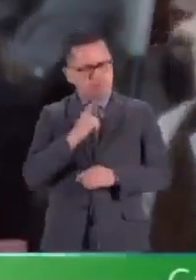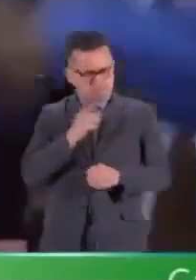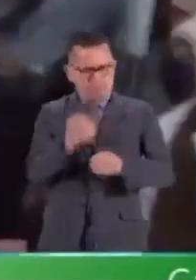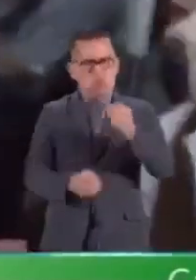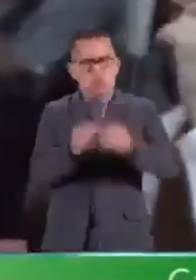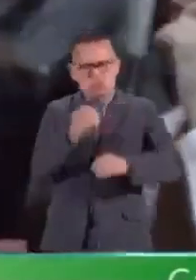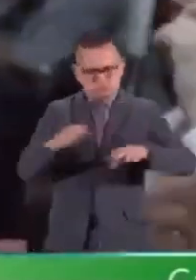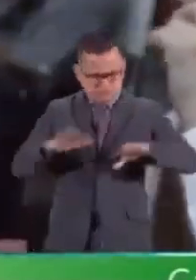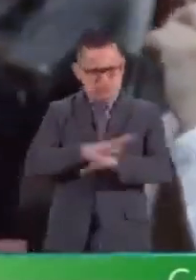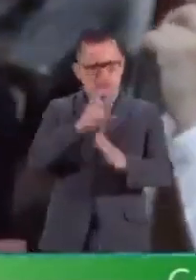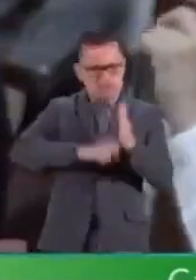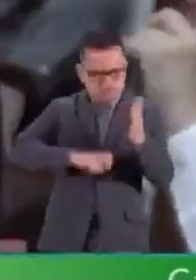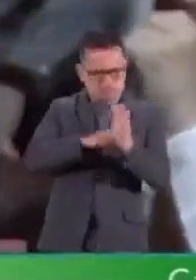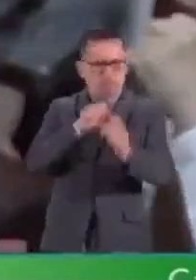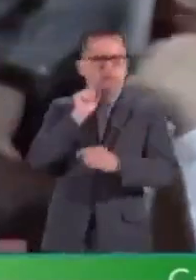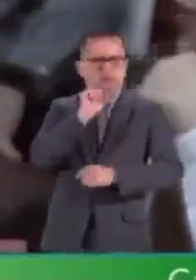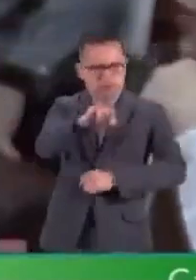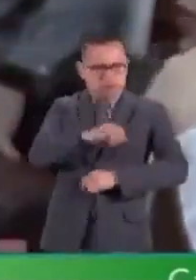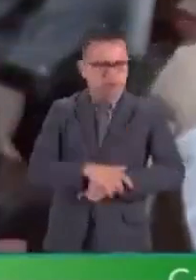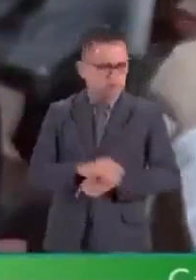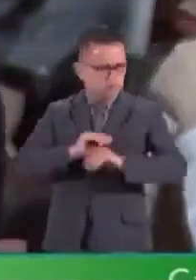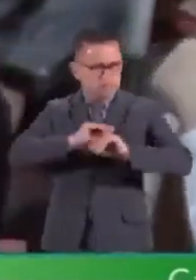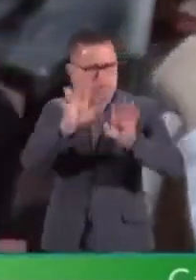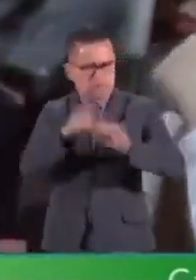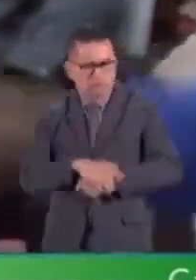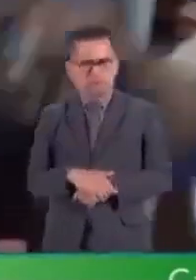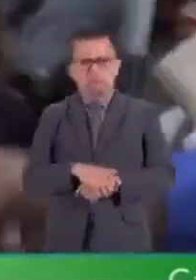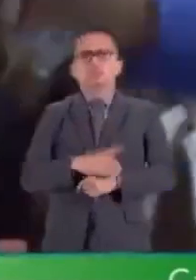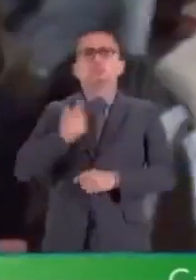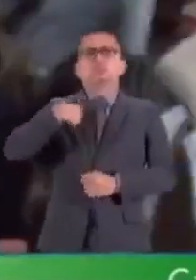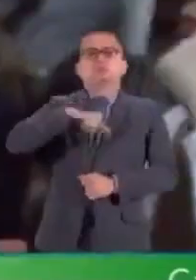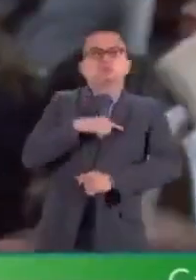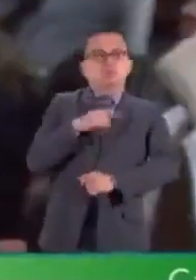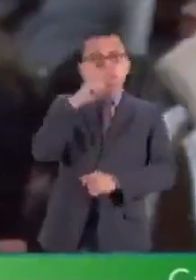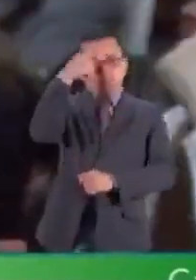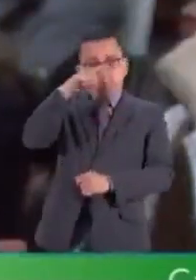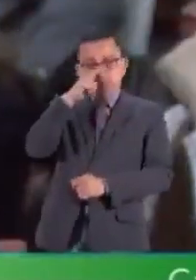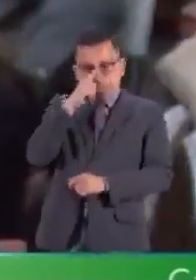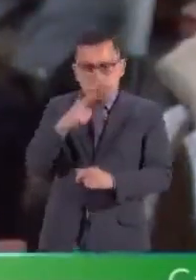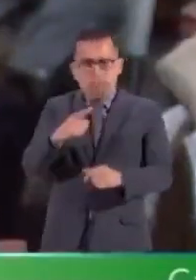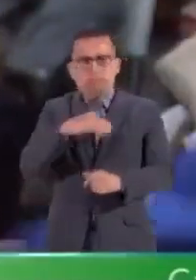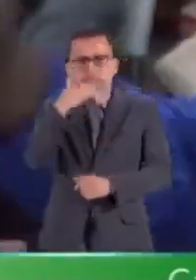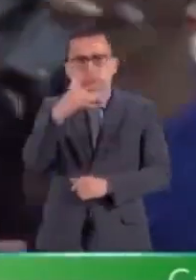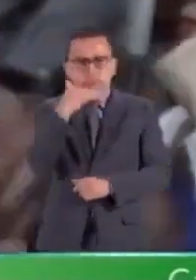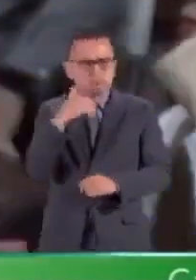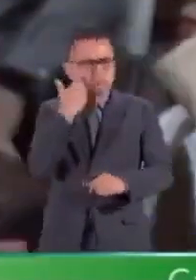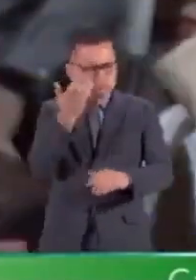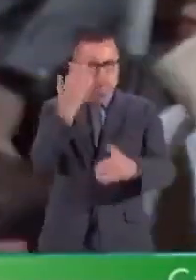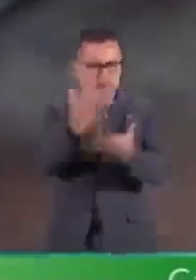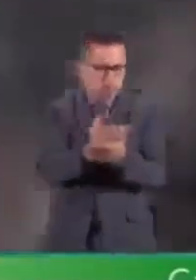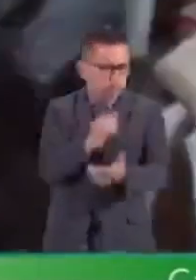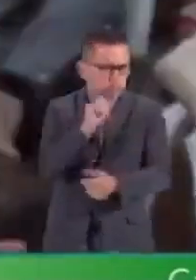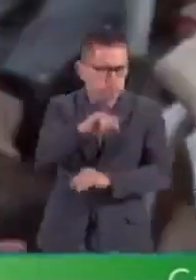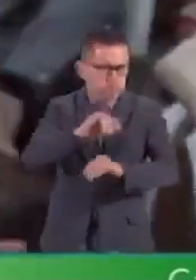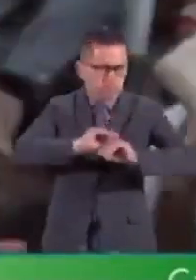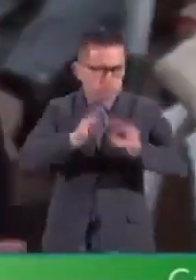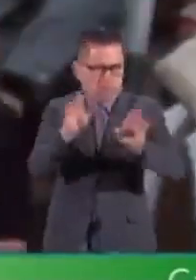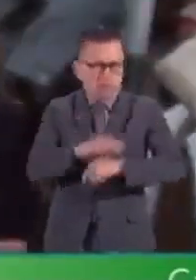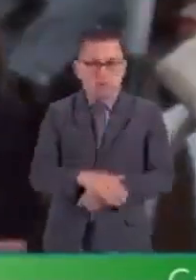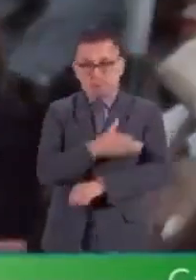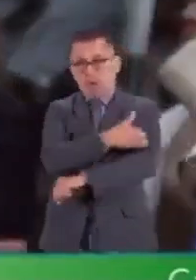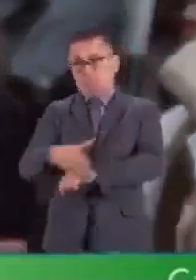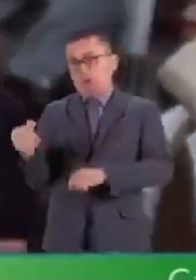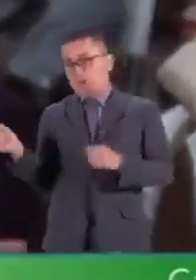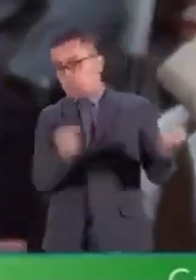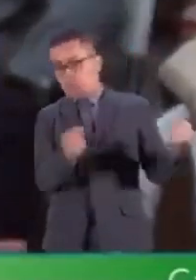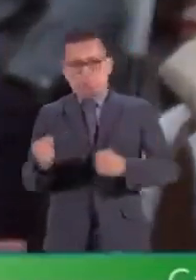judicial. Por supuesto que estamos a favor de combatir la corrupción y de acabar con el nepotismo, pero este